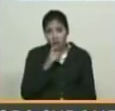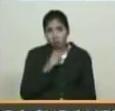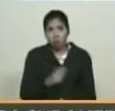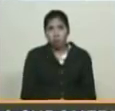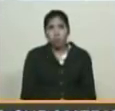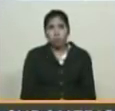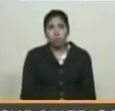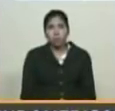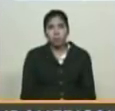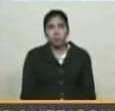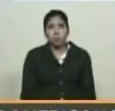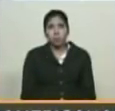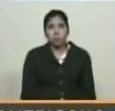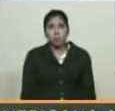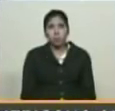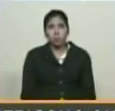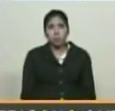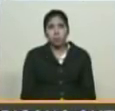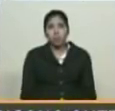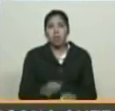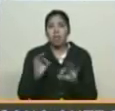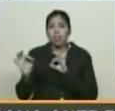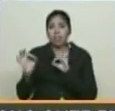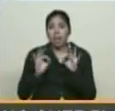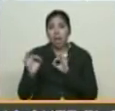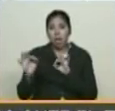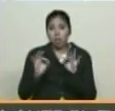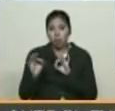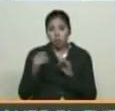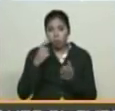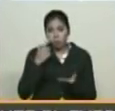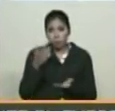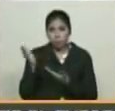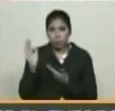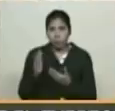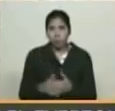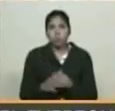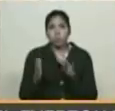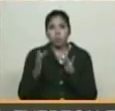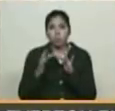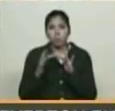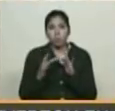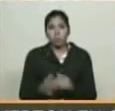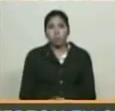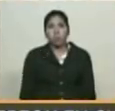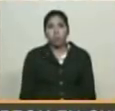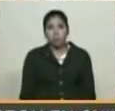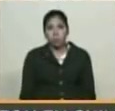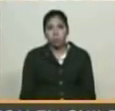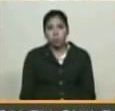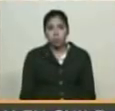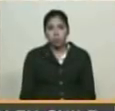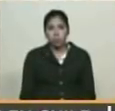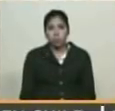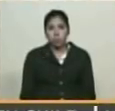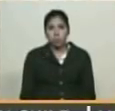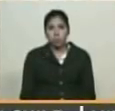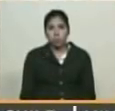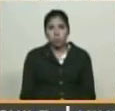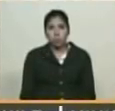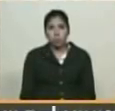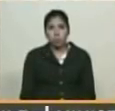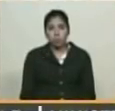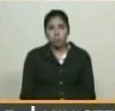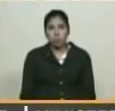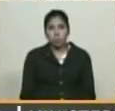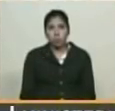Organización de alimentos. De inmediato nos trasladamos al Teatro Nacional con nuestra compañera Melanie Moncada. Como candidato del partido Patria para